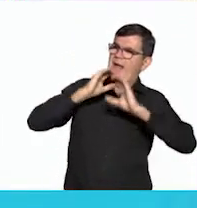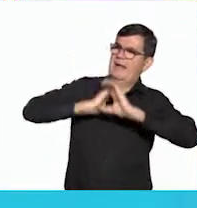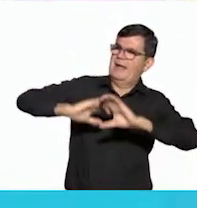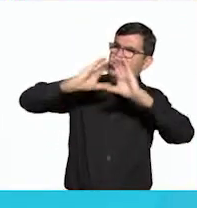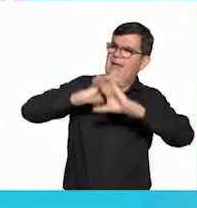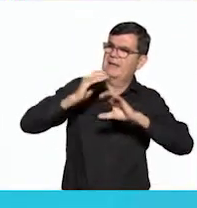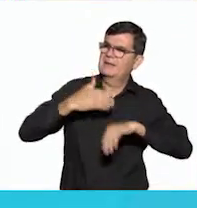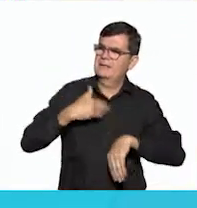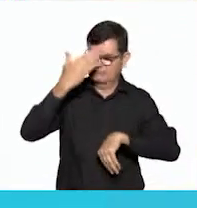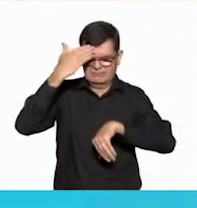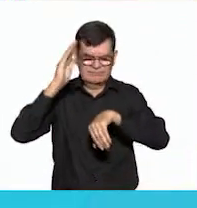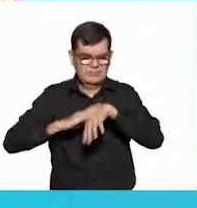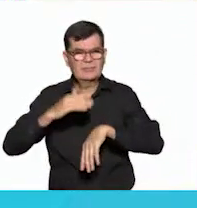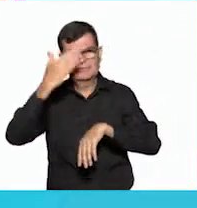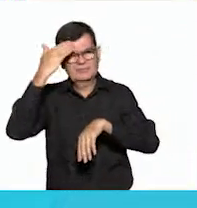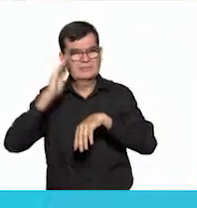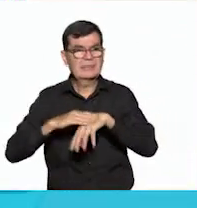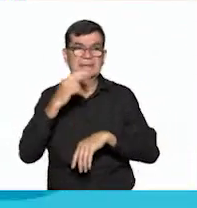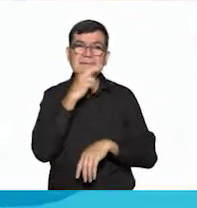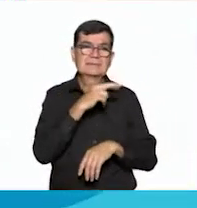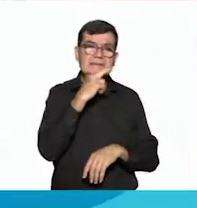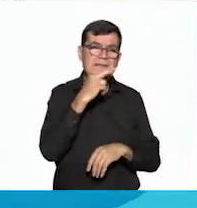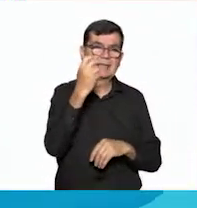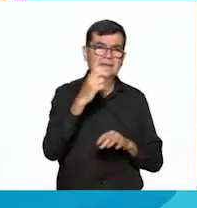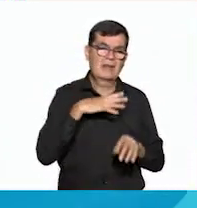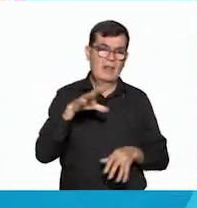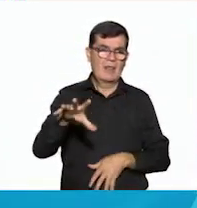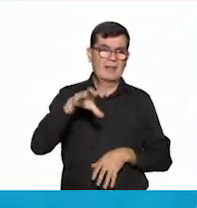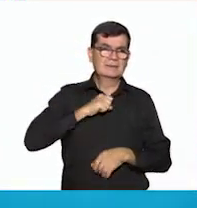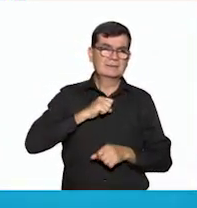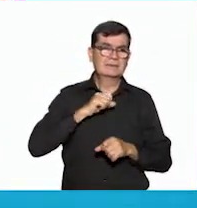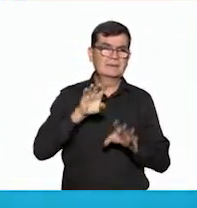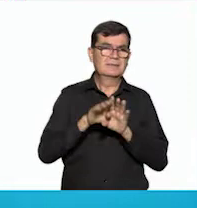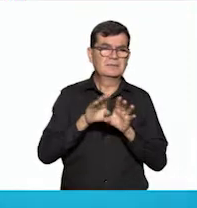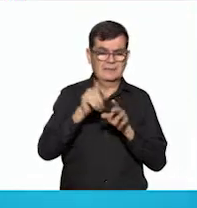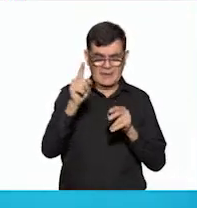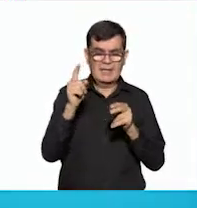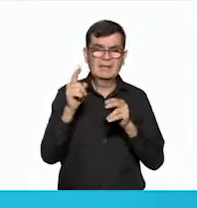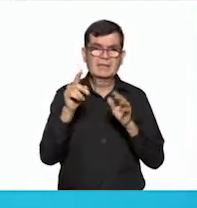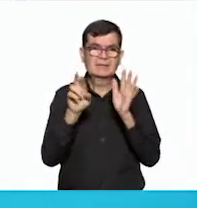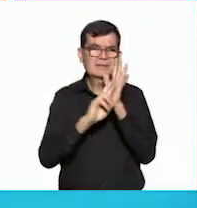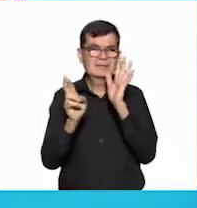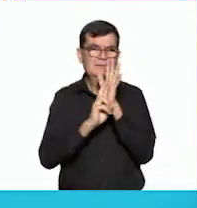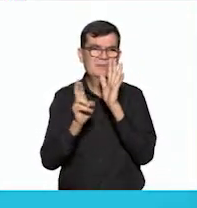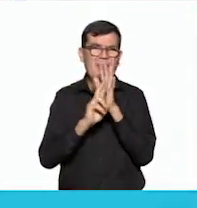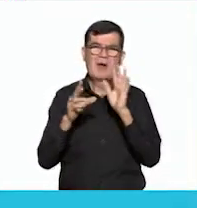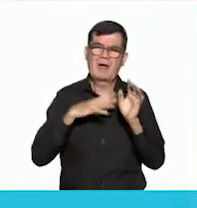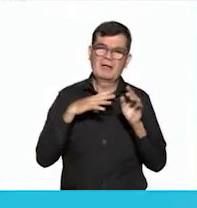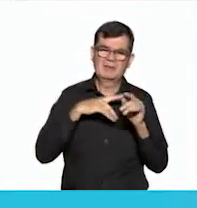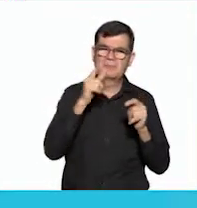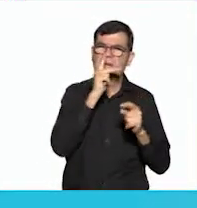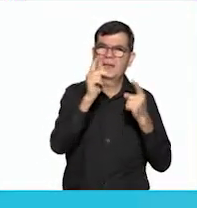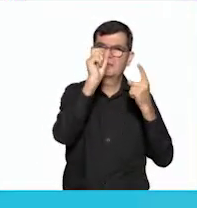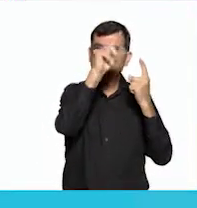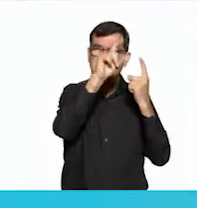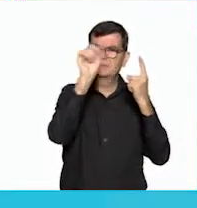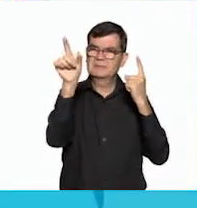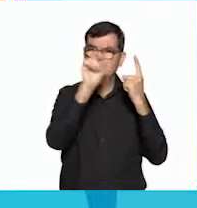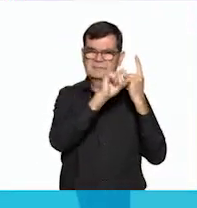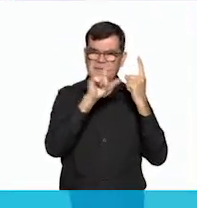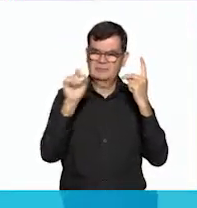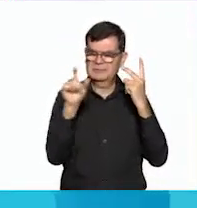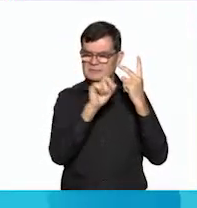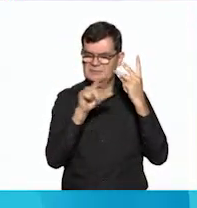se me queda pegada más fácil. Sí, tiene mucho ritmo y aparte como que hay palabras que se repiten. ¿Ya te diste cuenta?